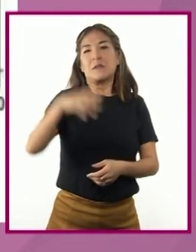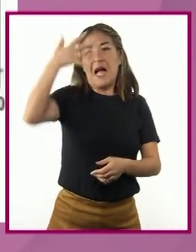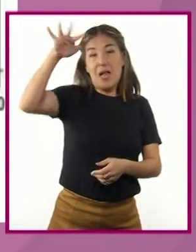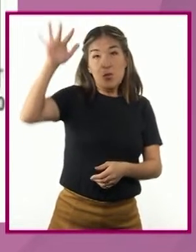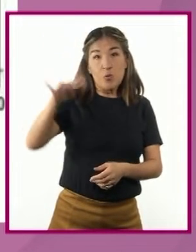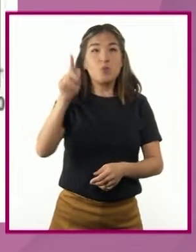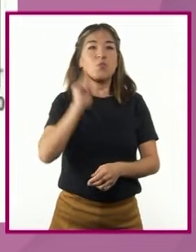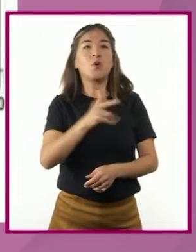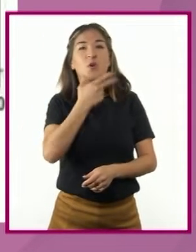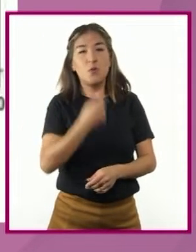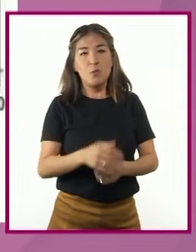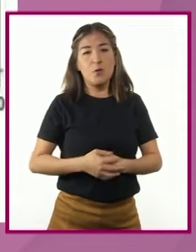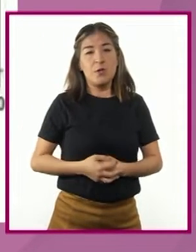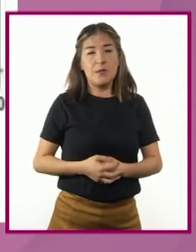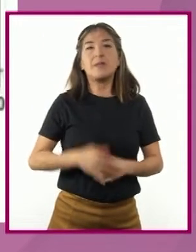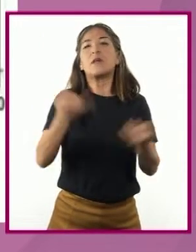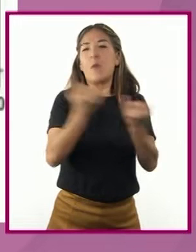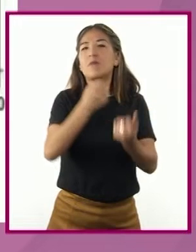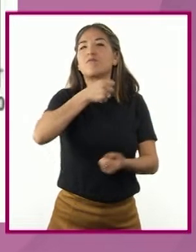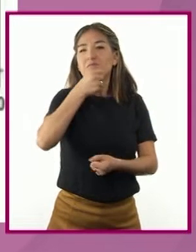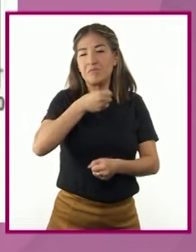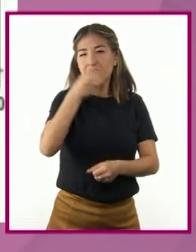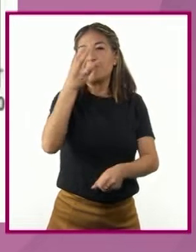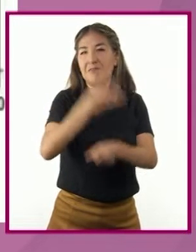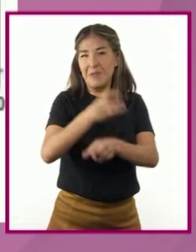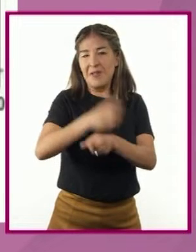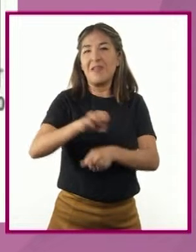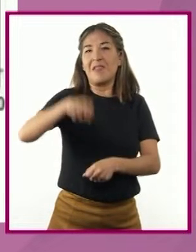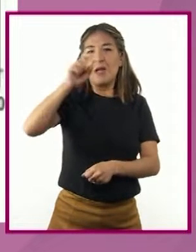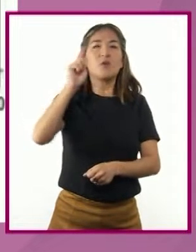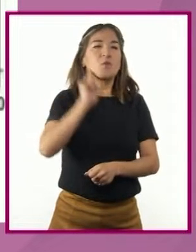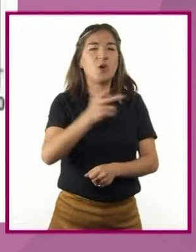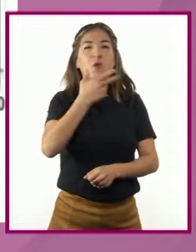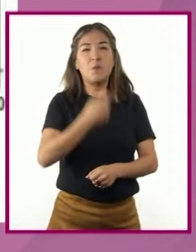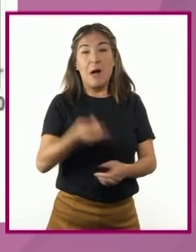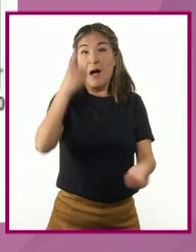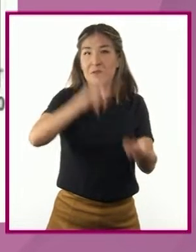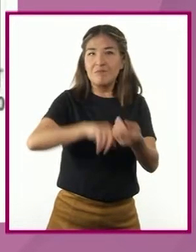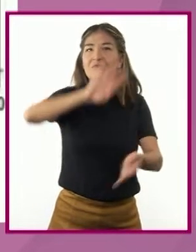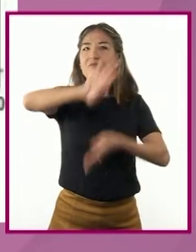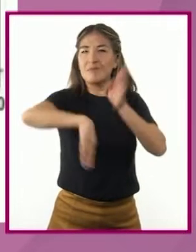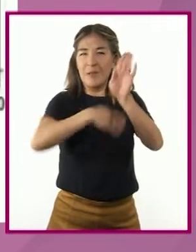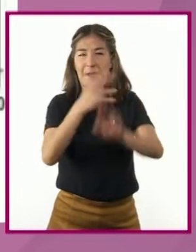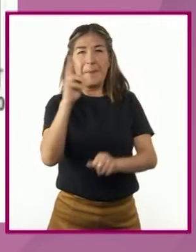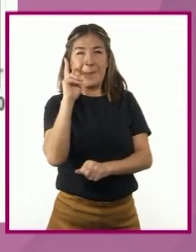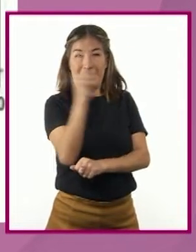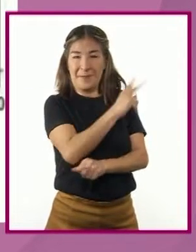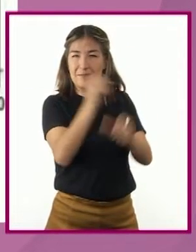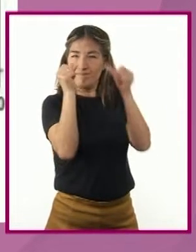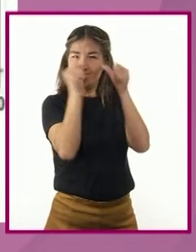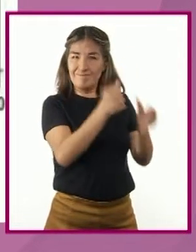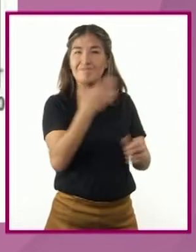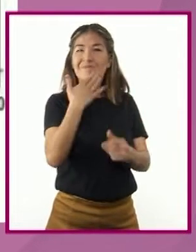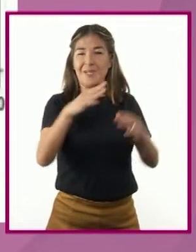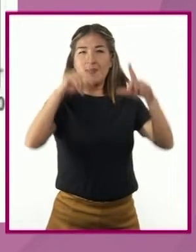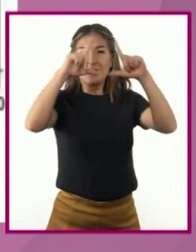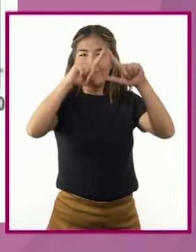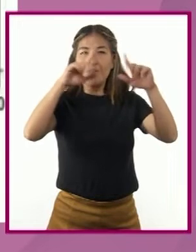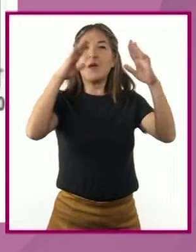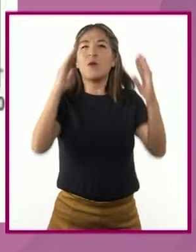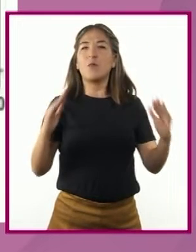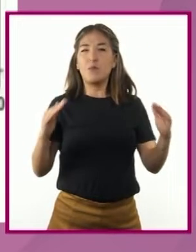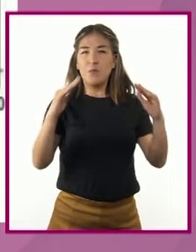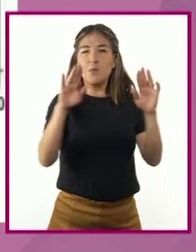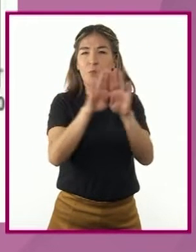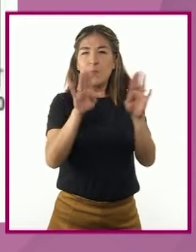adultos, adultas y adultos mayores somos en el mundo. Observen detenidamente la pirámide poblacional y verifiquen